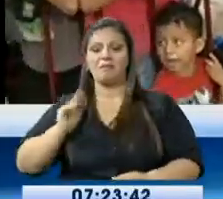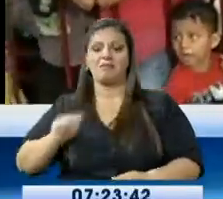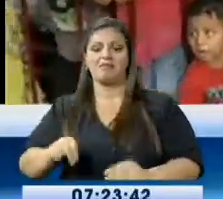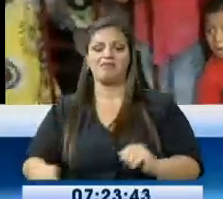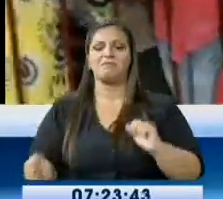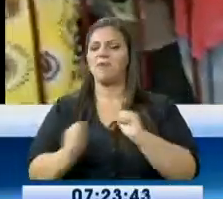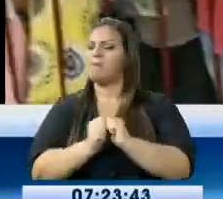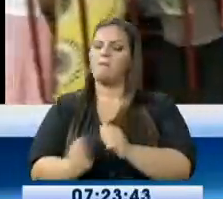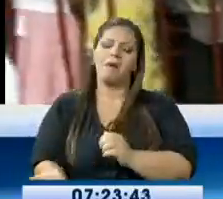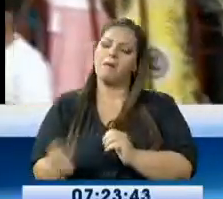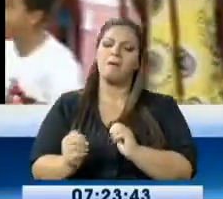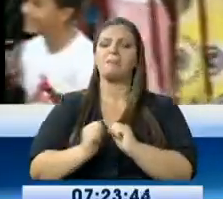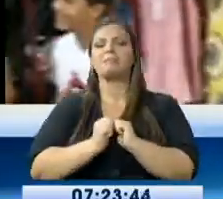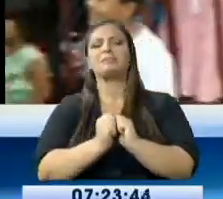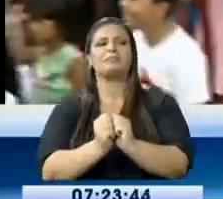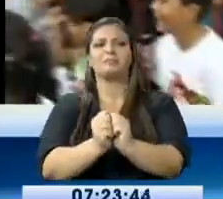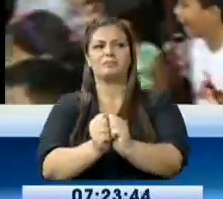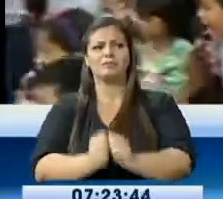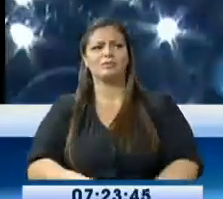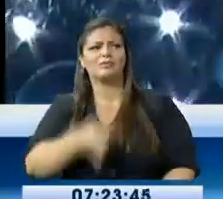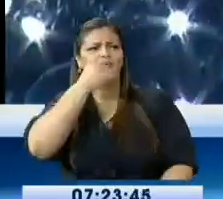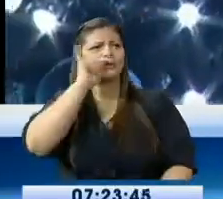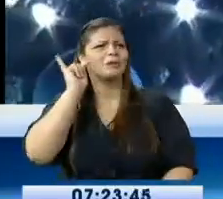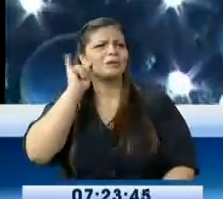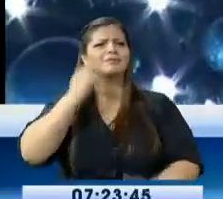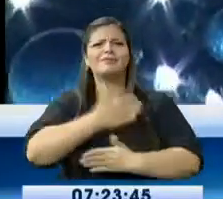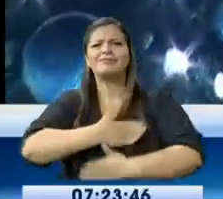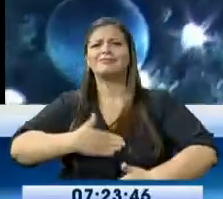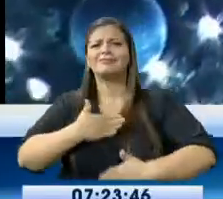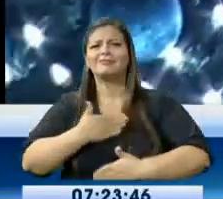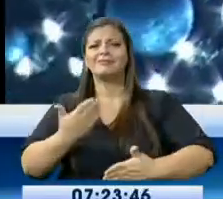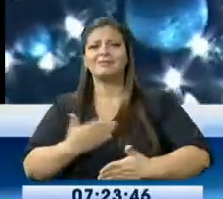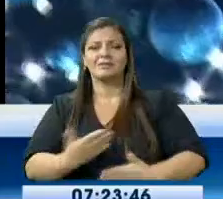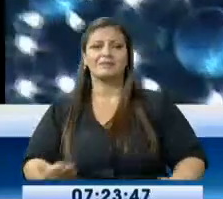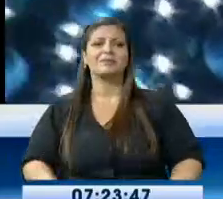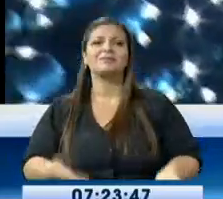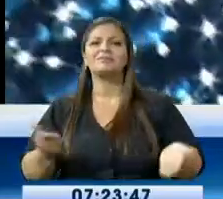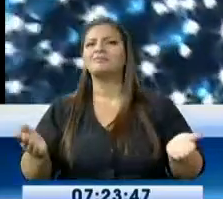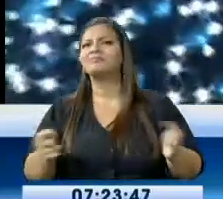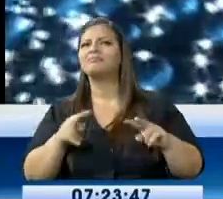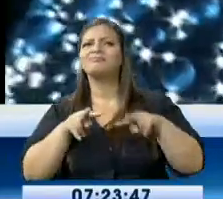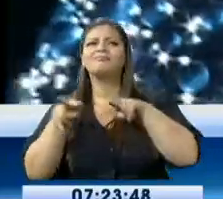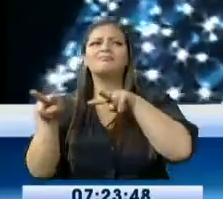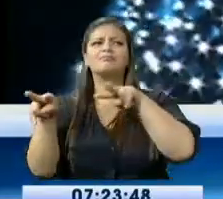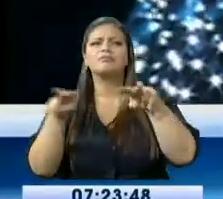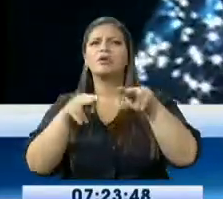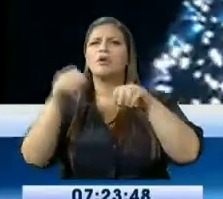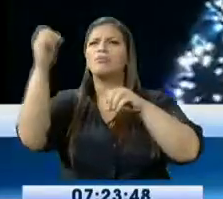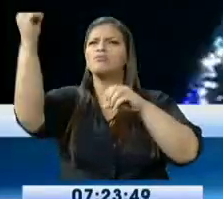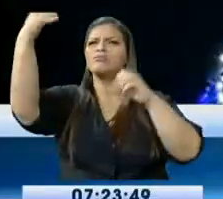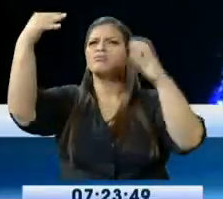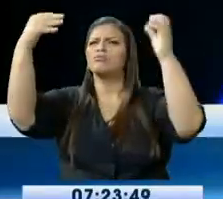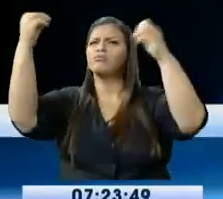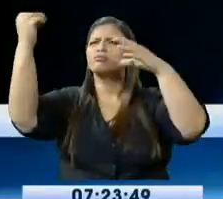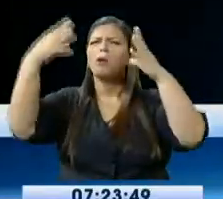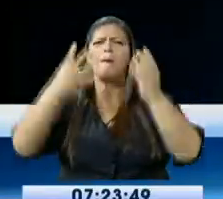más disfrutaron fueron los pequeños, que en compañía de sus padres observaban los cientos de foquitos que iluminaban la